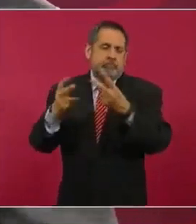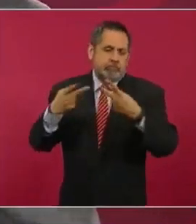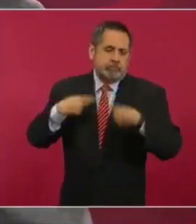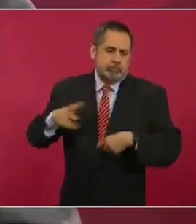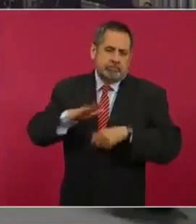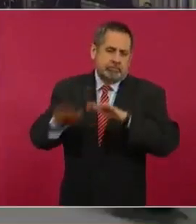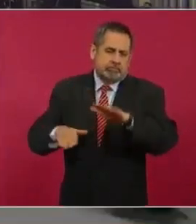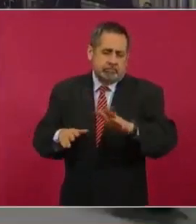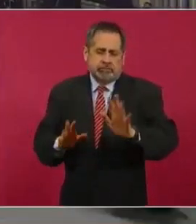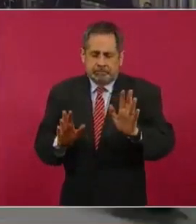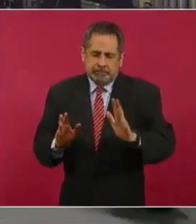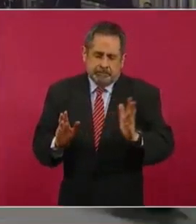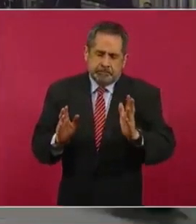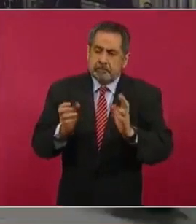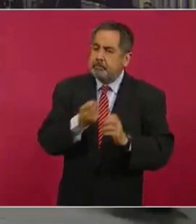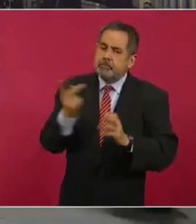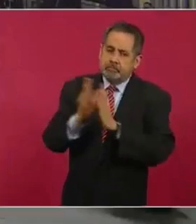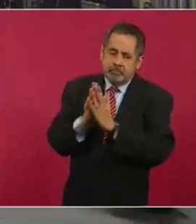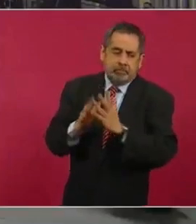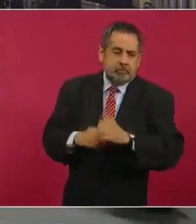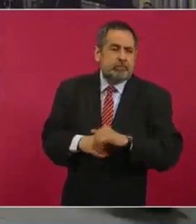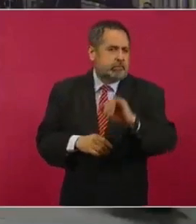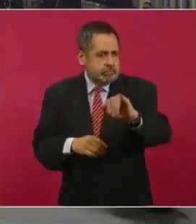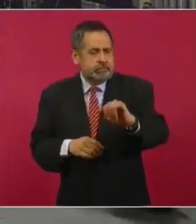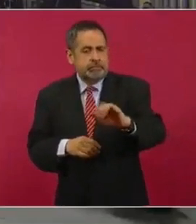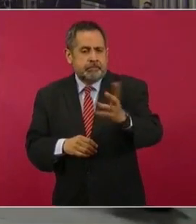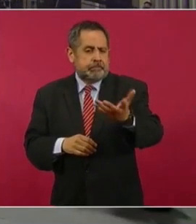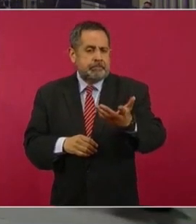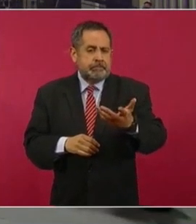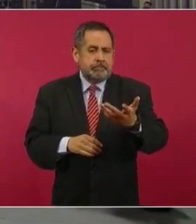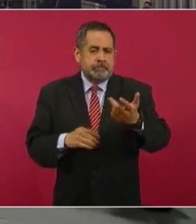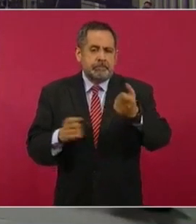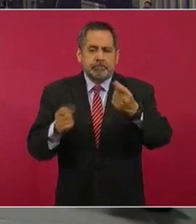muchos finales. Sí, ya no están. Sí, ya no están. De hecho, son parte de esta política. Sí.